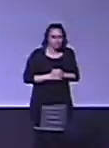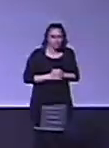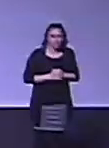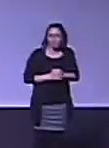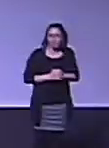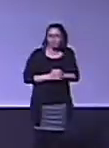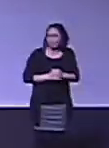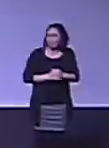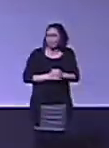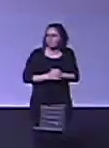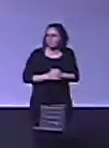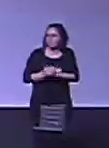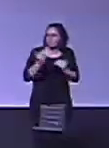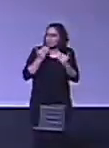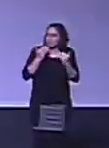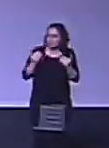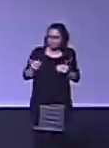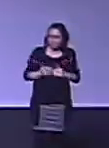Mil esker, Abel.